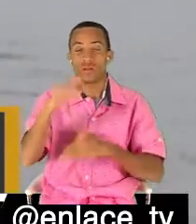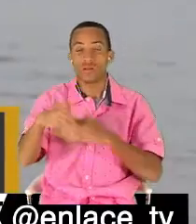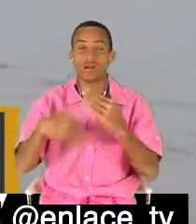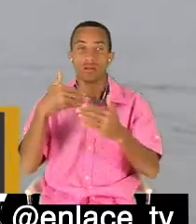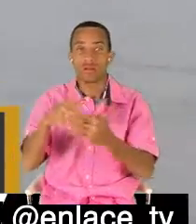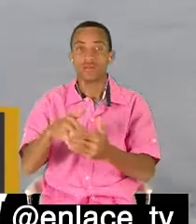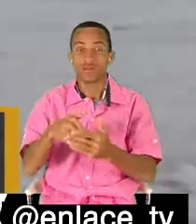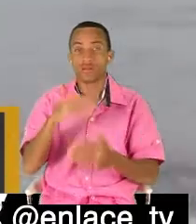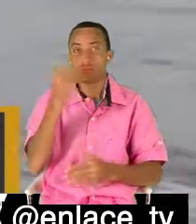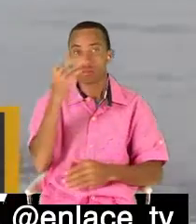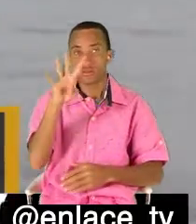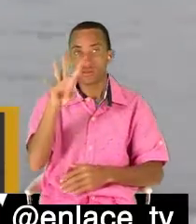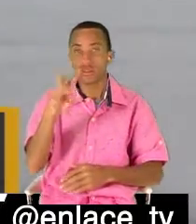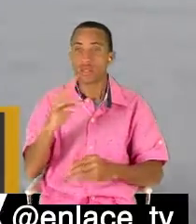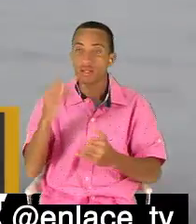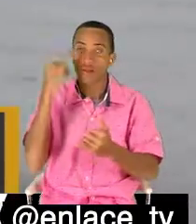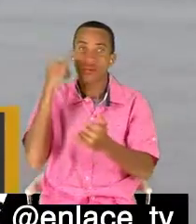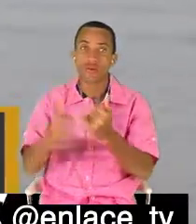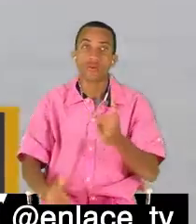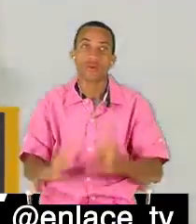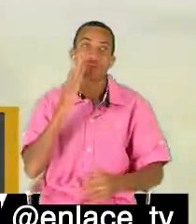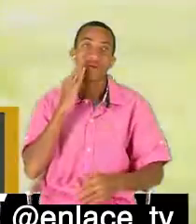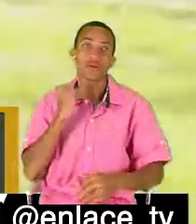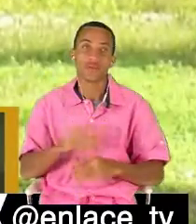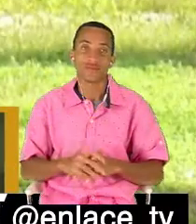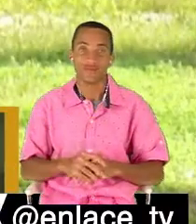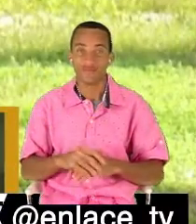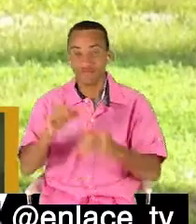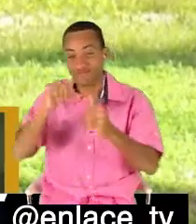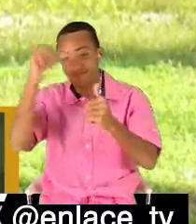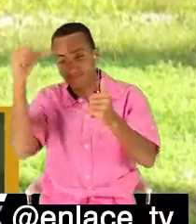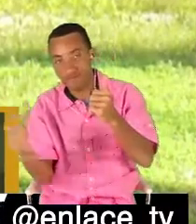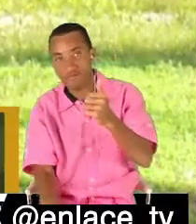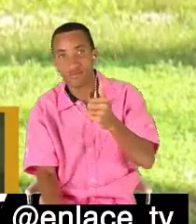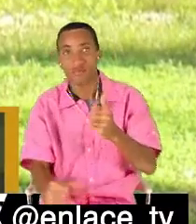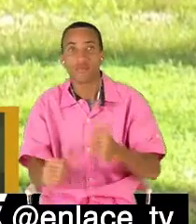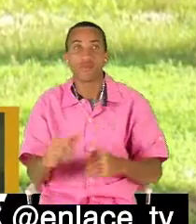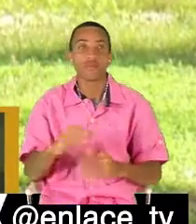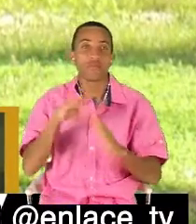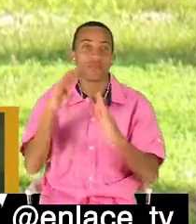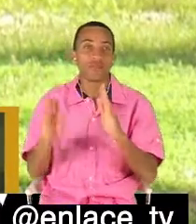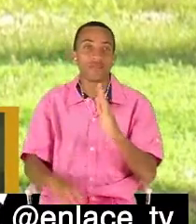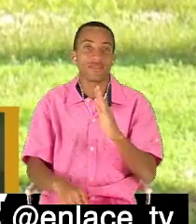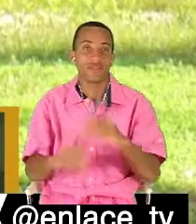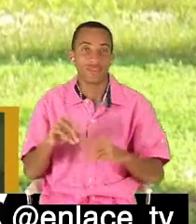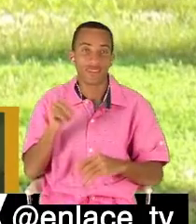edad. Él era el menor en competencia. Yo era el menor de la categoría y